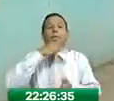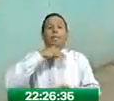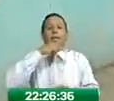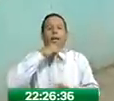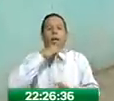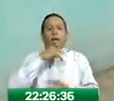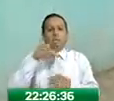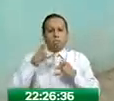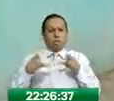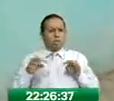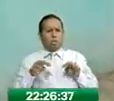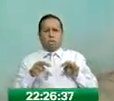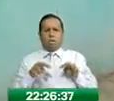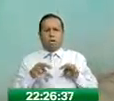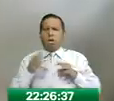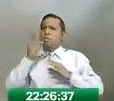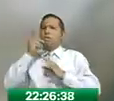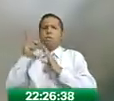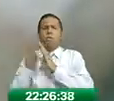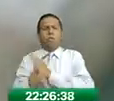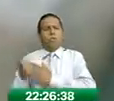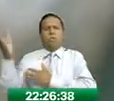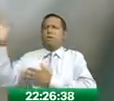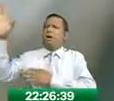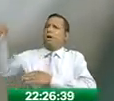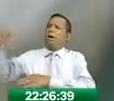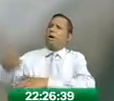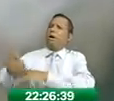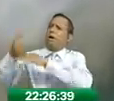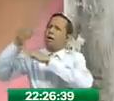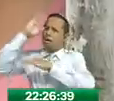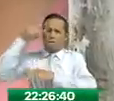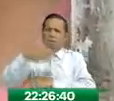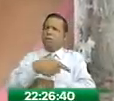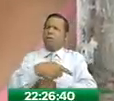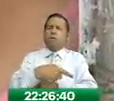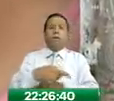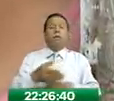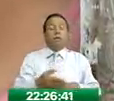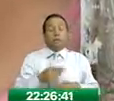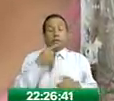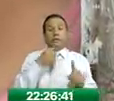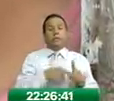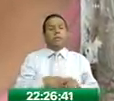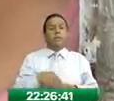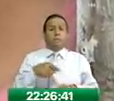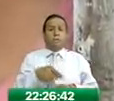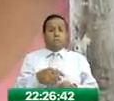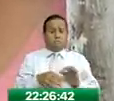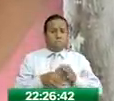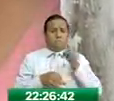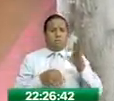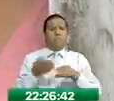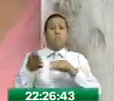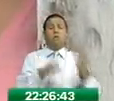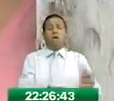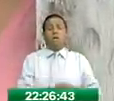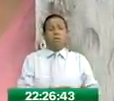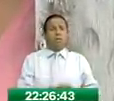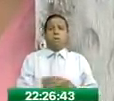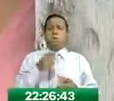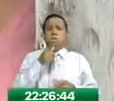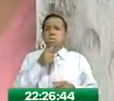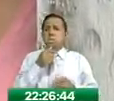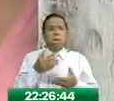por los vecinos del fallecido, que exigían que se realice el levantamiento de su cadáver. Yo murió del COVID. ¿Y nadie ha venido a retirar? No, nadie. Nadie se ha